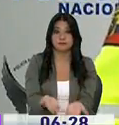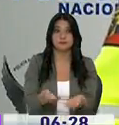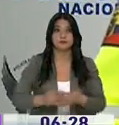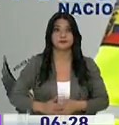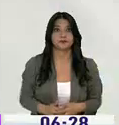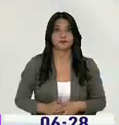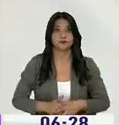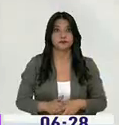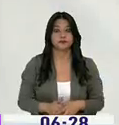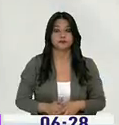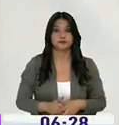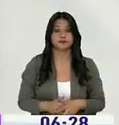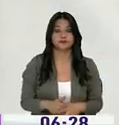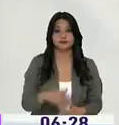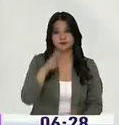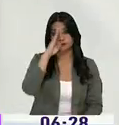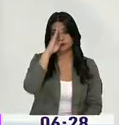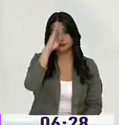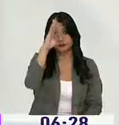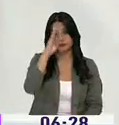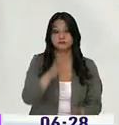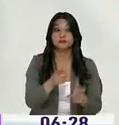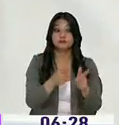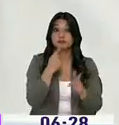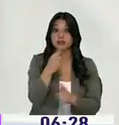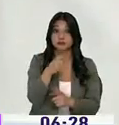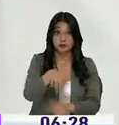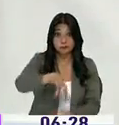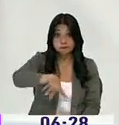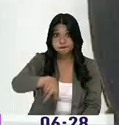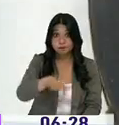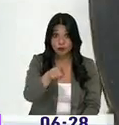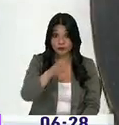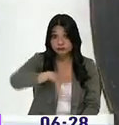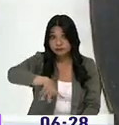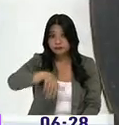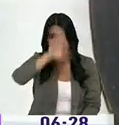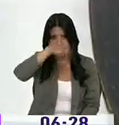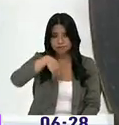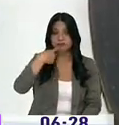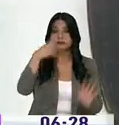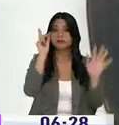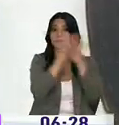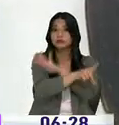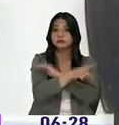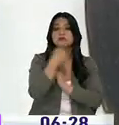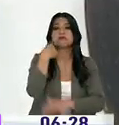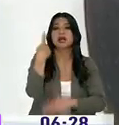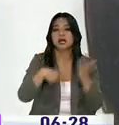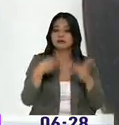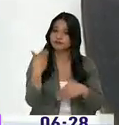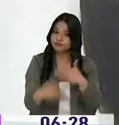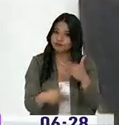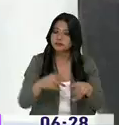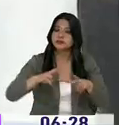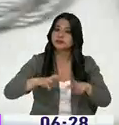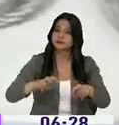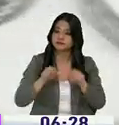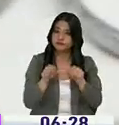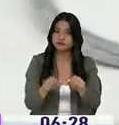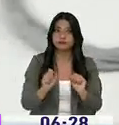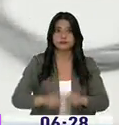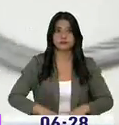ustedes. La policía animó a los perjudicados a que formalicen sus denuncias para el avance de las